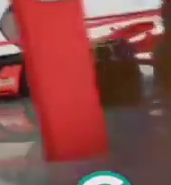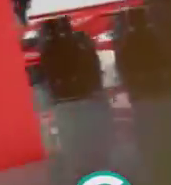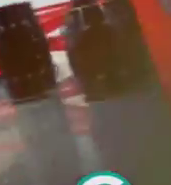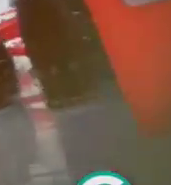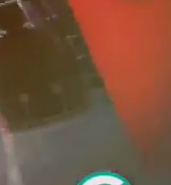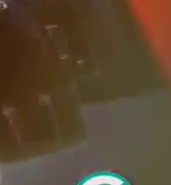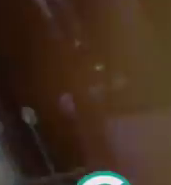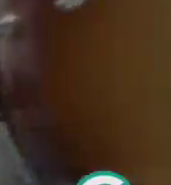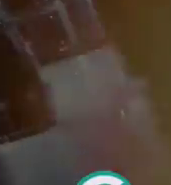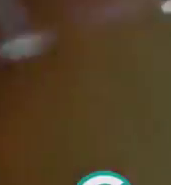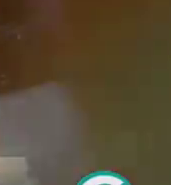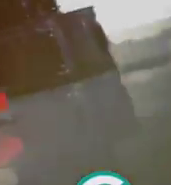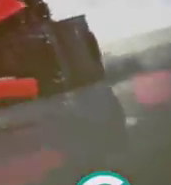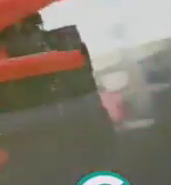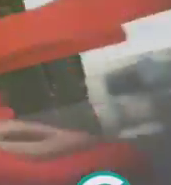¡Gracias!